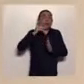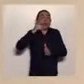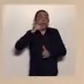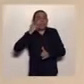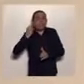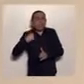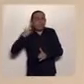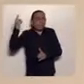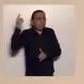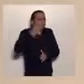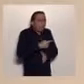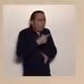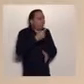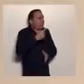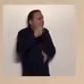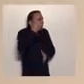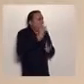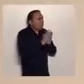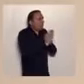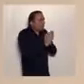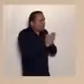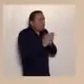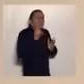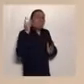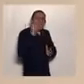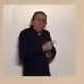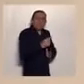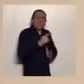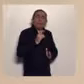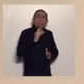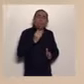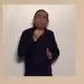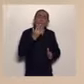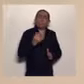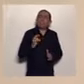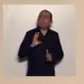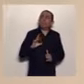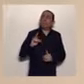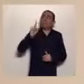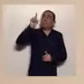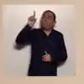Padre, envíanos tu perdón. Porque solo tú